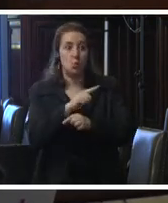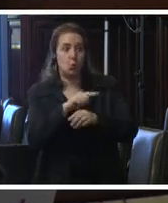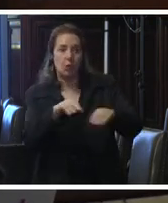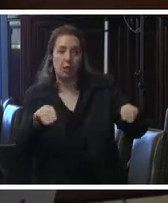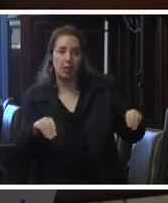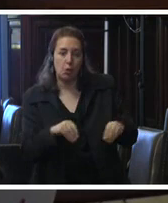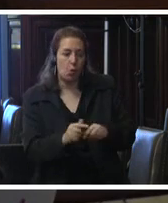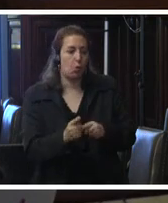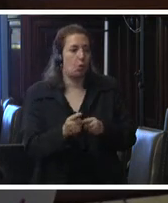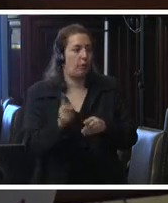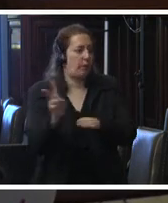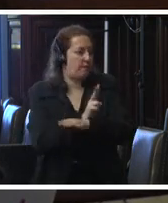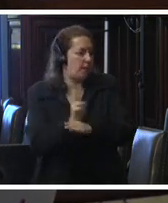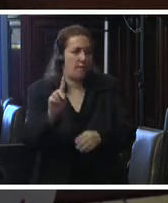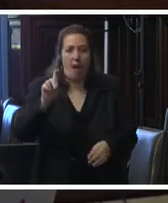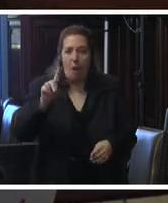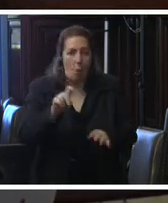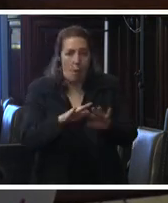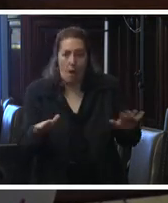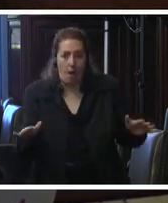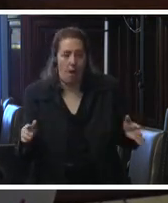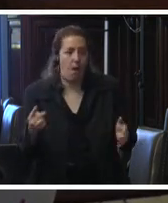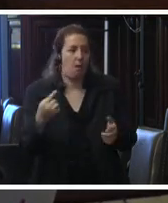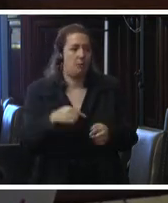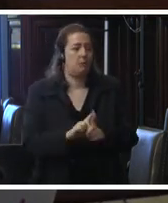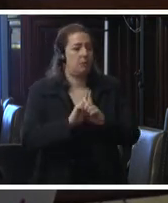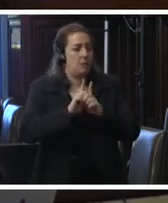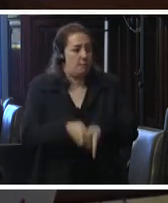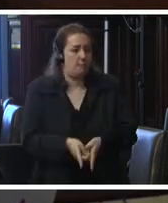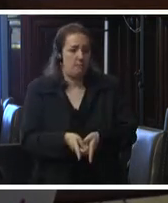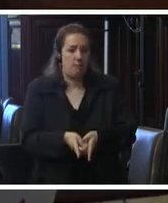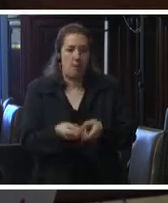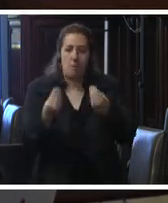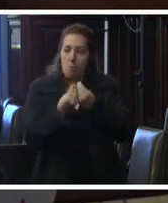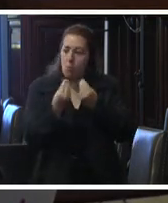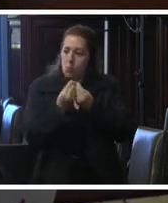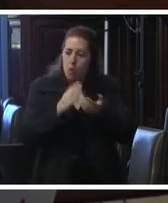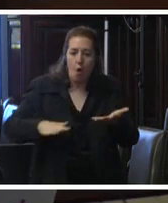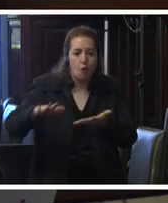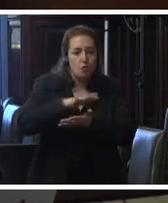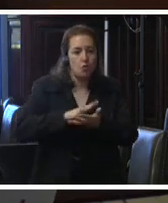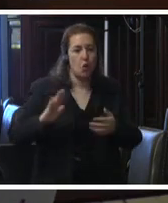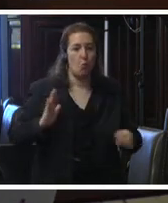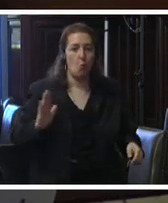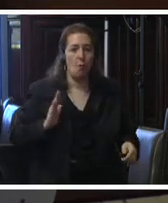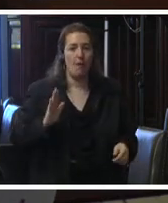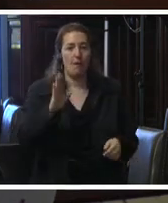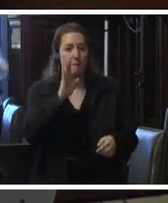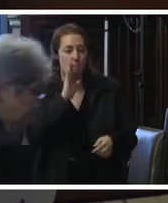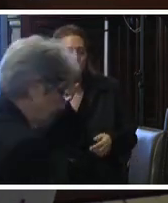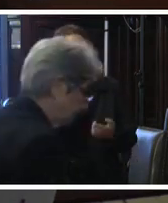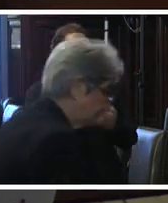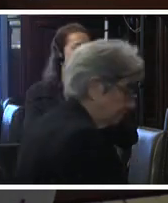elementos básicos como el agua, sino que hay que considerar que muchas de nuestras condiciones de mujeres madres,